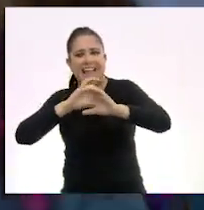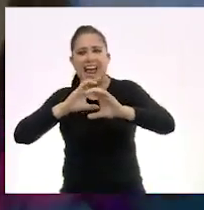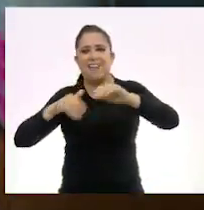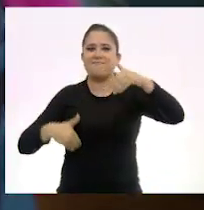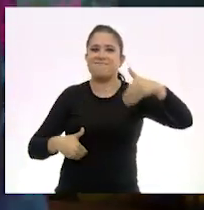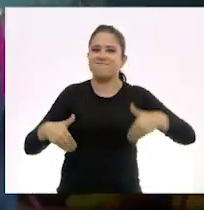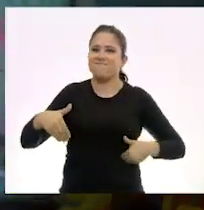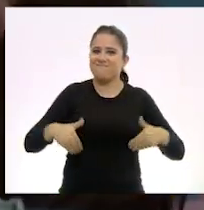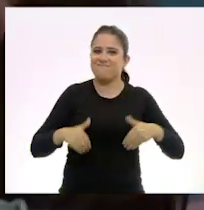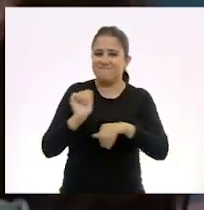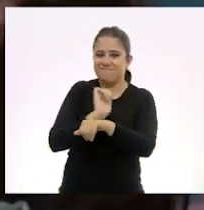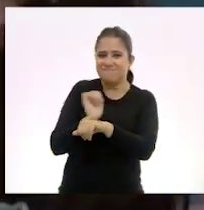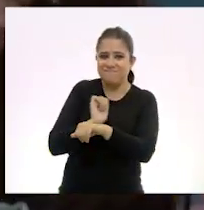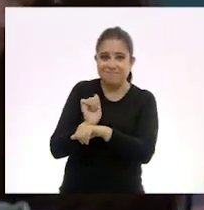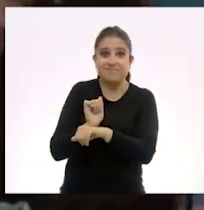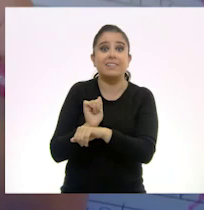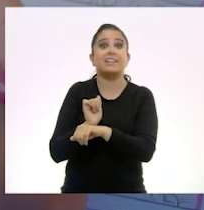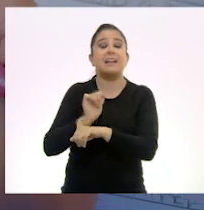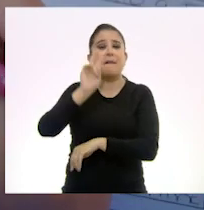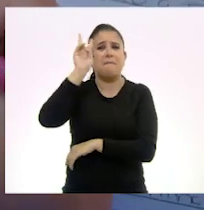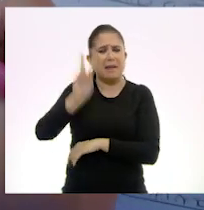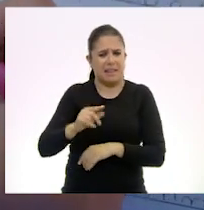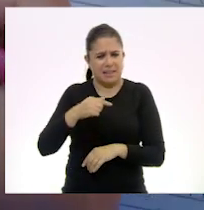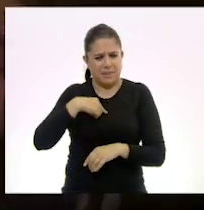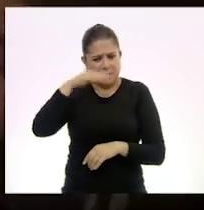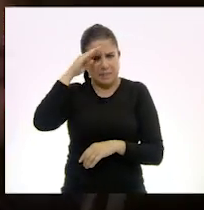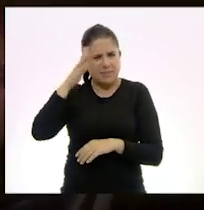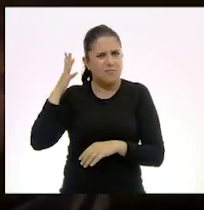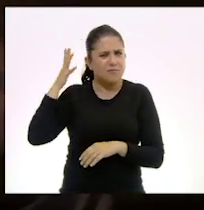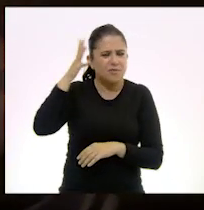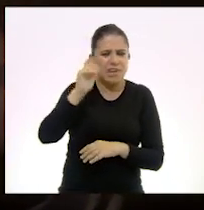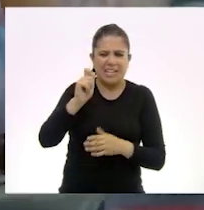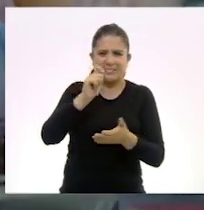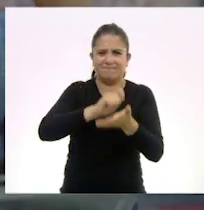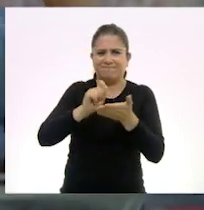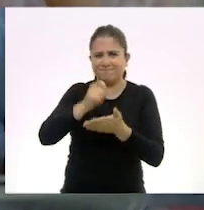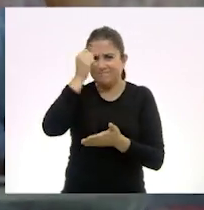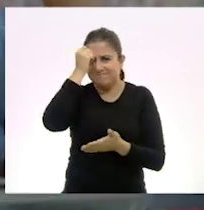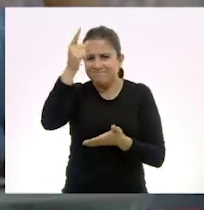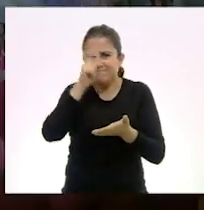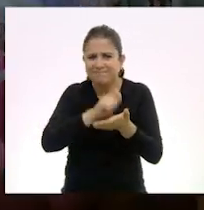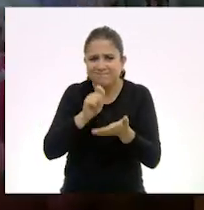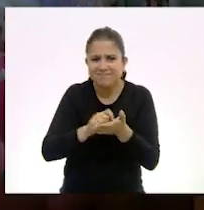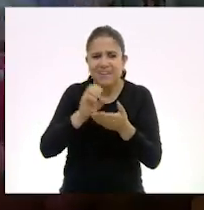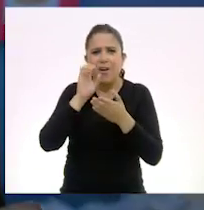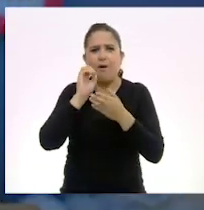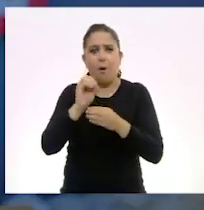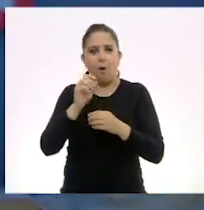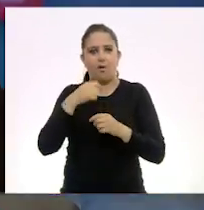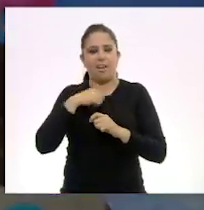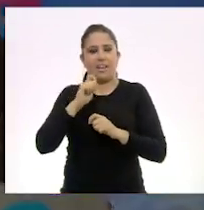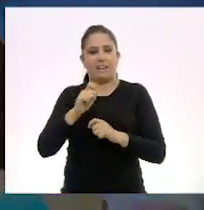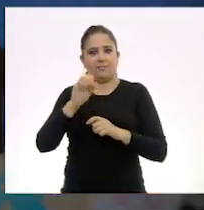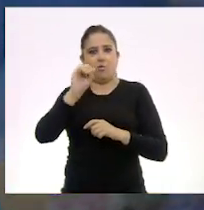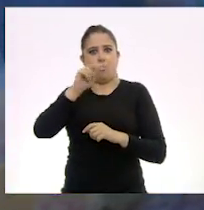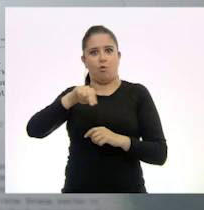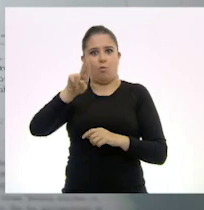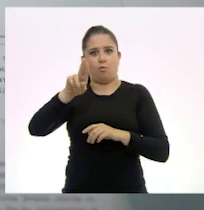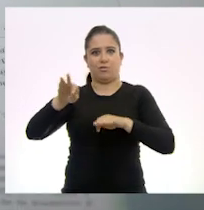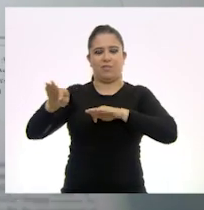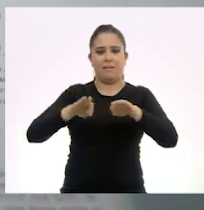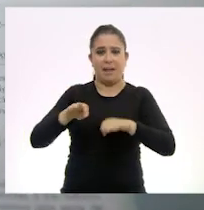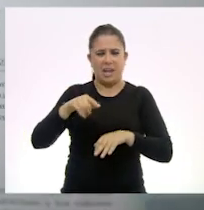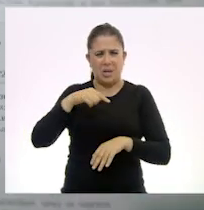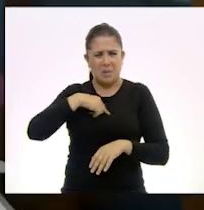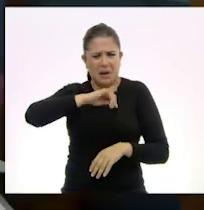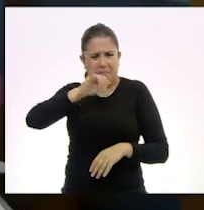actuar. La verdad, siempre pensé que me convertiría en escritora o hasta delegada de las Naciones Unidas. Y nunca me